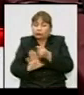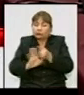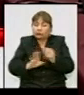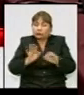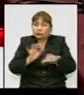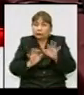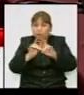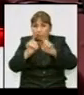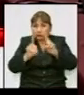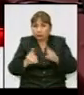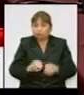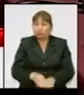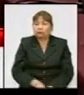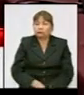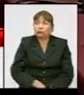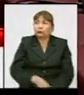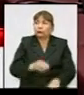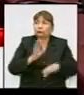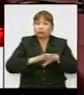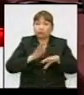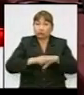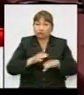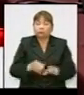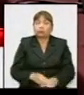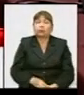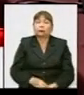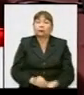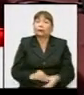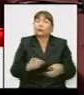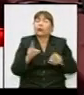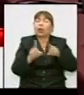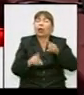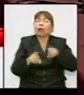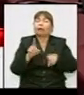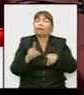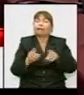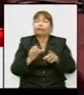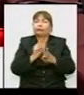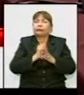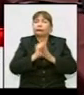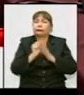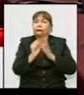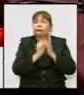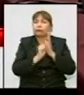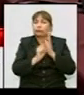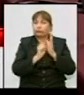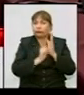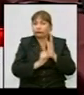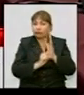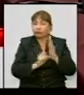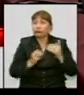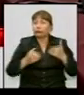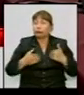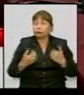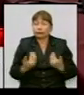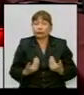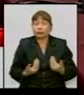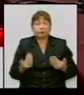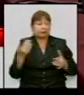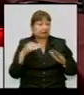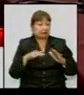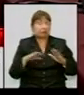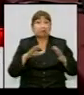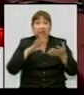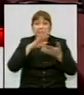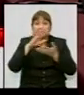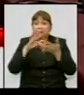nacionales de amenazas, inclusive los sistemas informáticos que puedan ser amenazados del ciberespacio